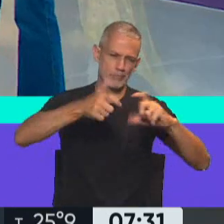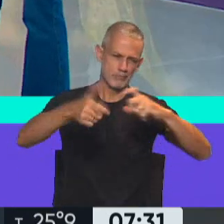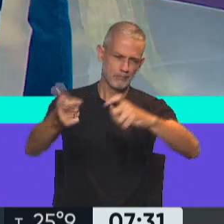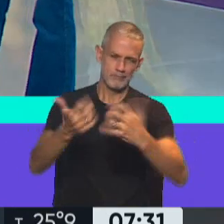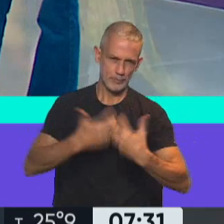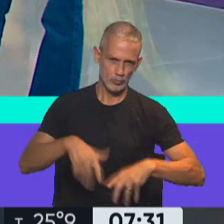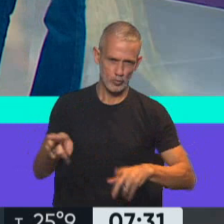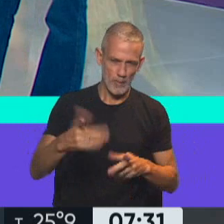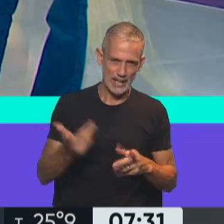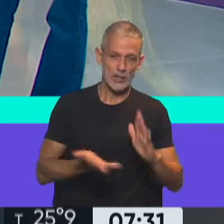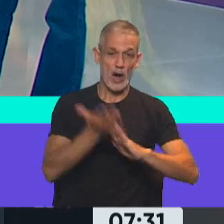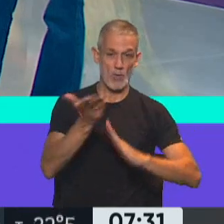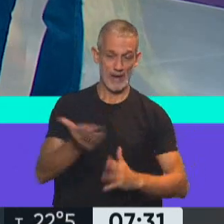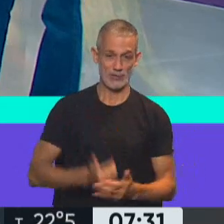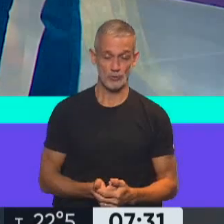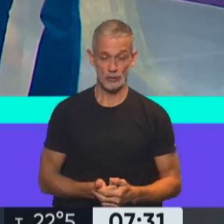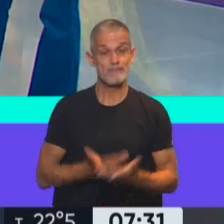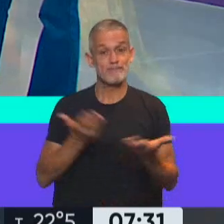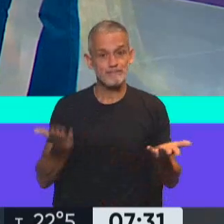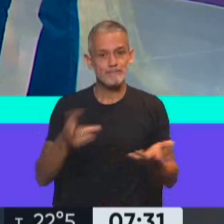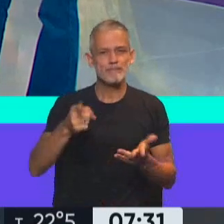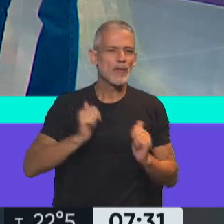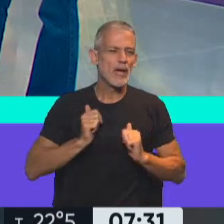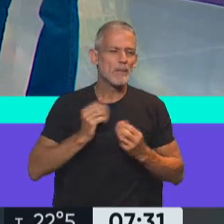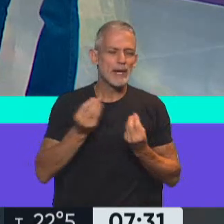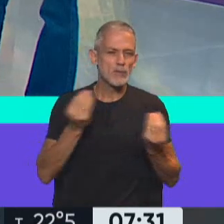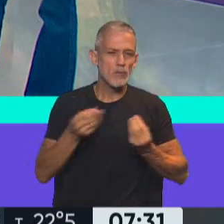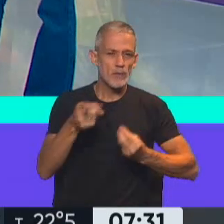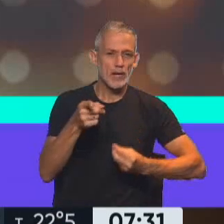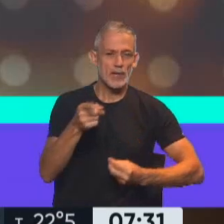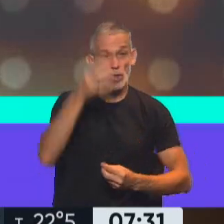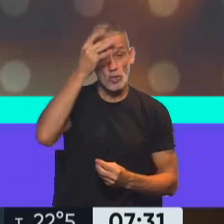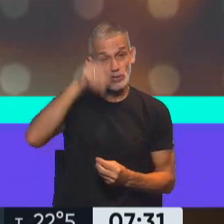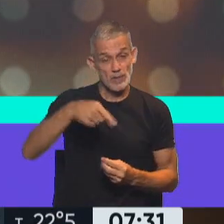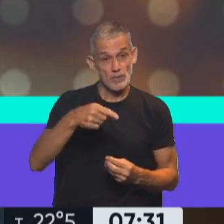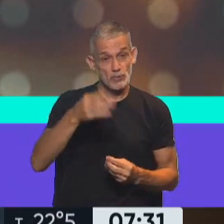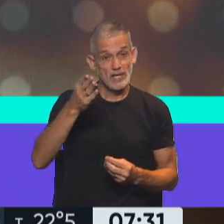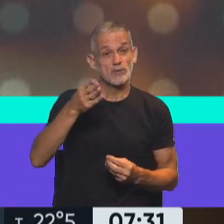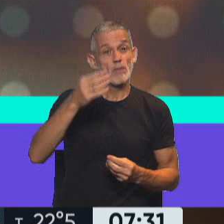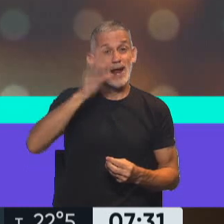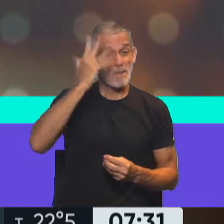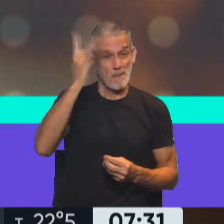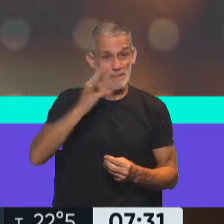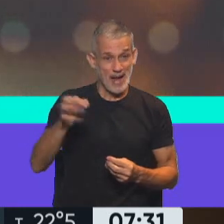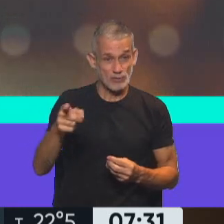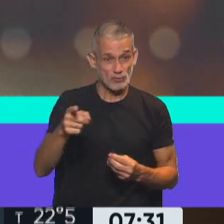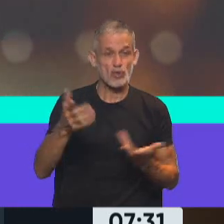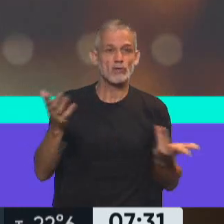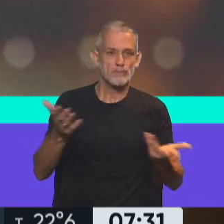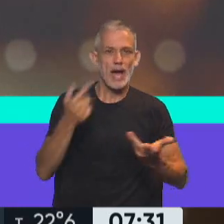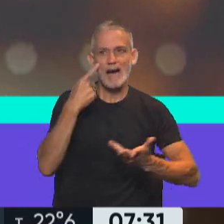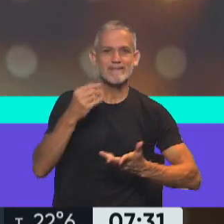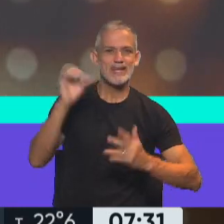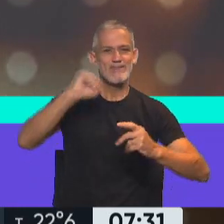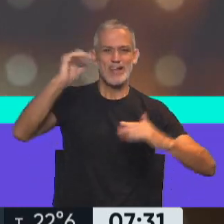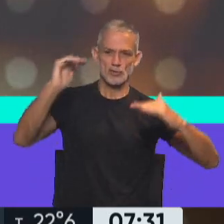esto se debe el aumento. Pero lo que se espera entonces con este 12% para marzo es, bueno, esperemos que la inflación esté